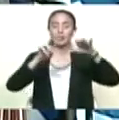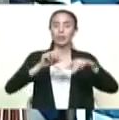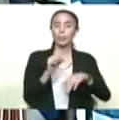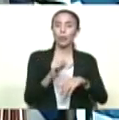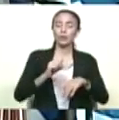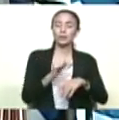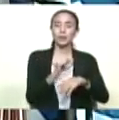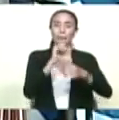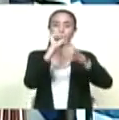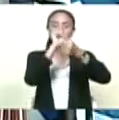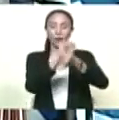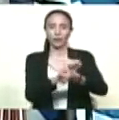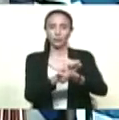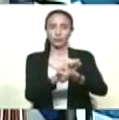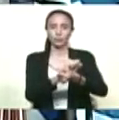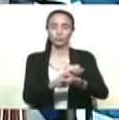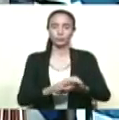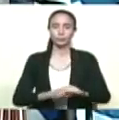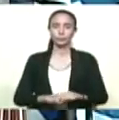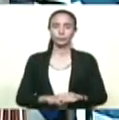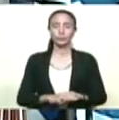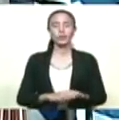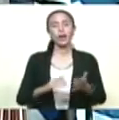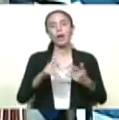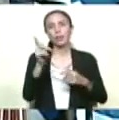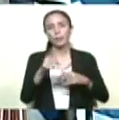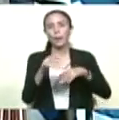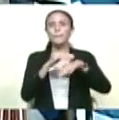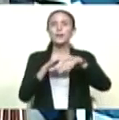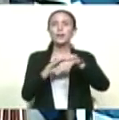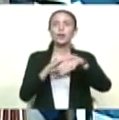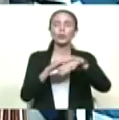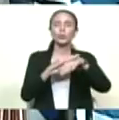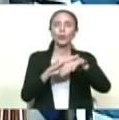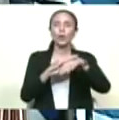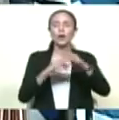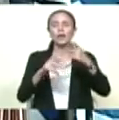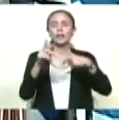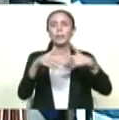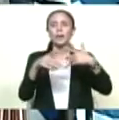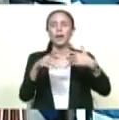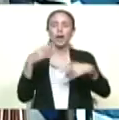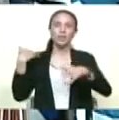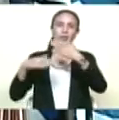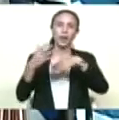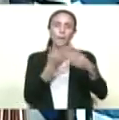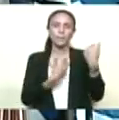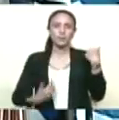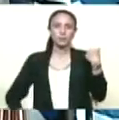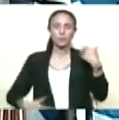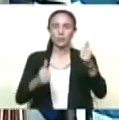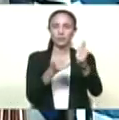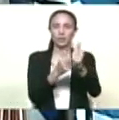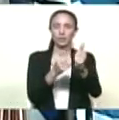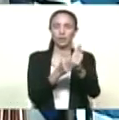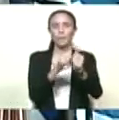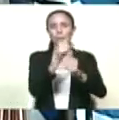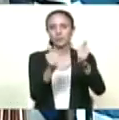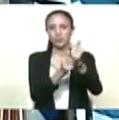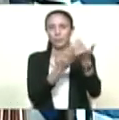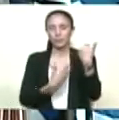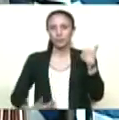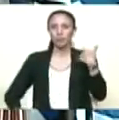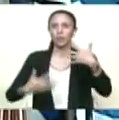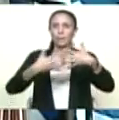entre ellos eulogio delpino ex ministro y ex presidente de pedevesa y orlando orlando chacín